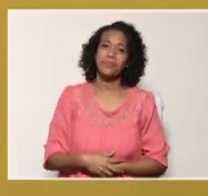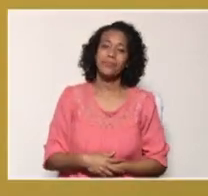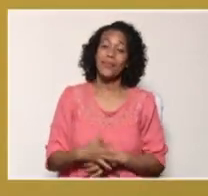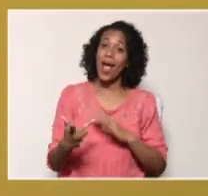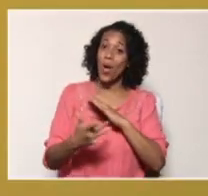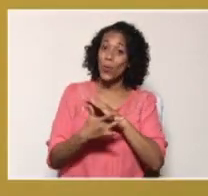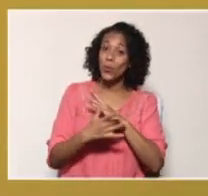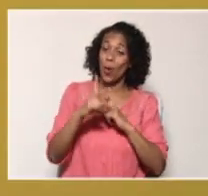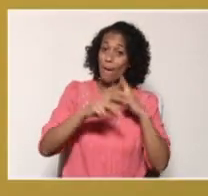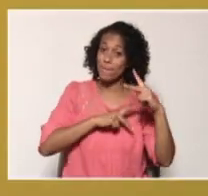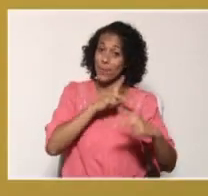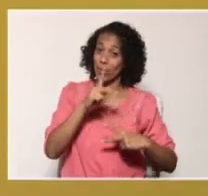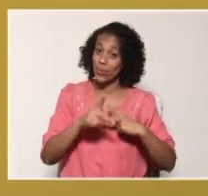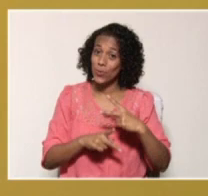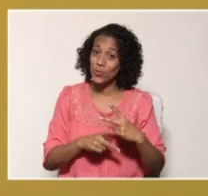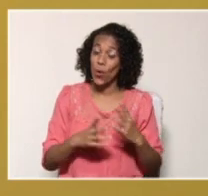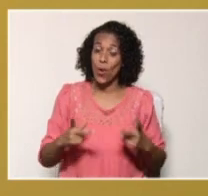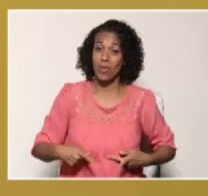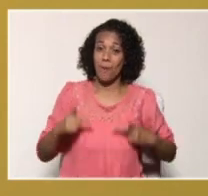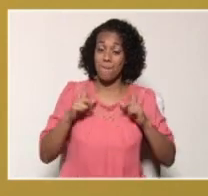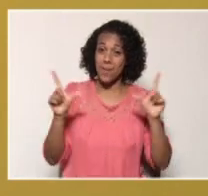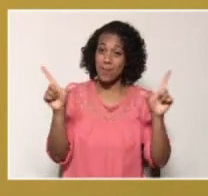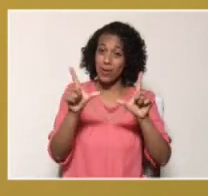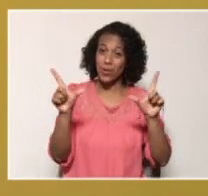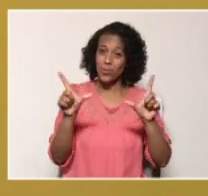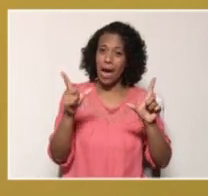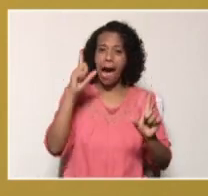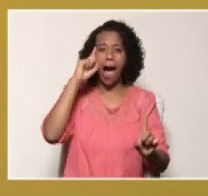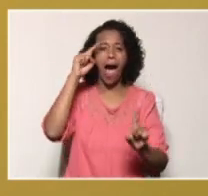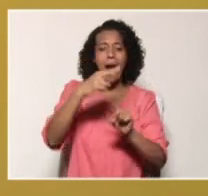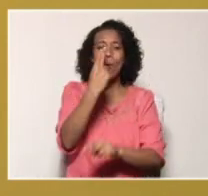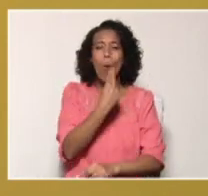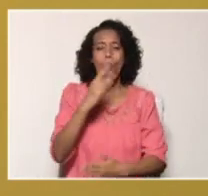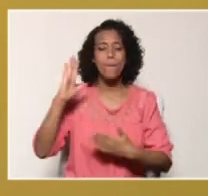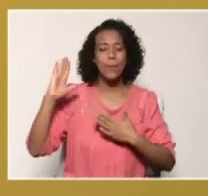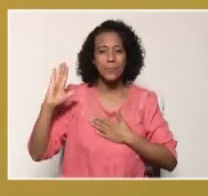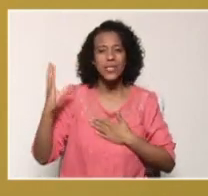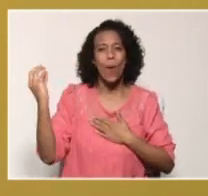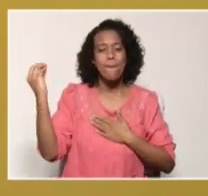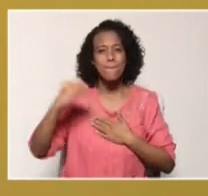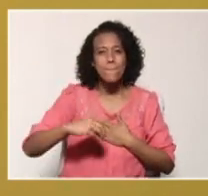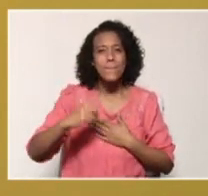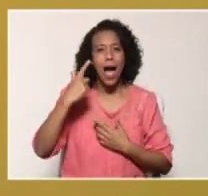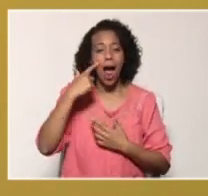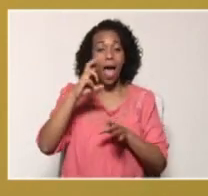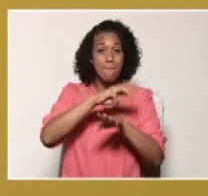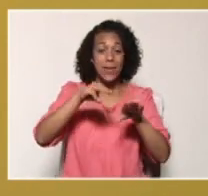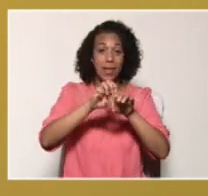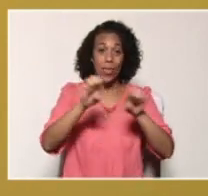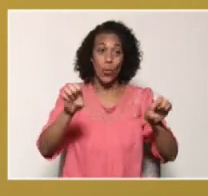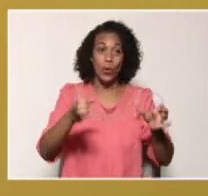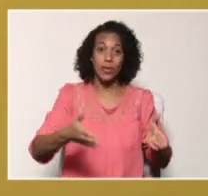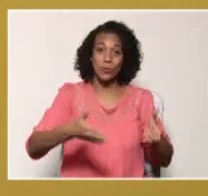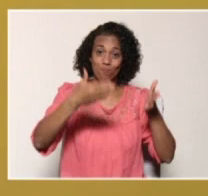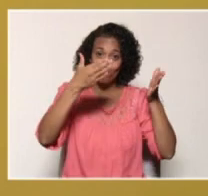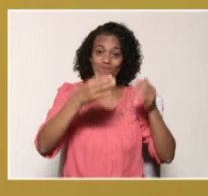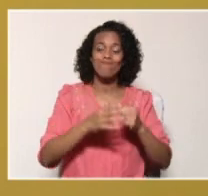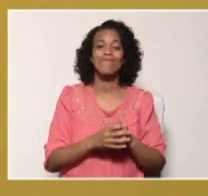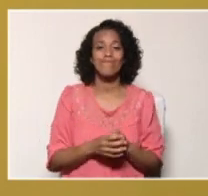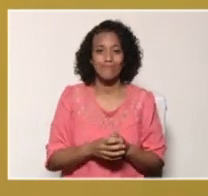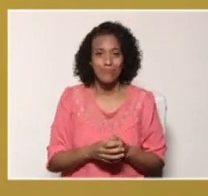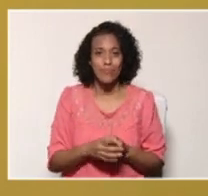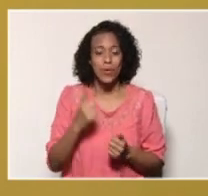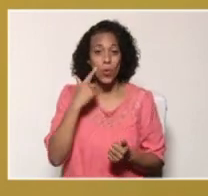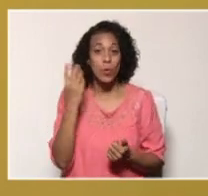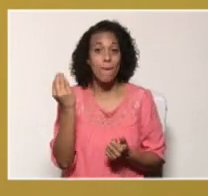equipo técnico y de producción de Vive TV tiene ese compromiso reafirmado y también el Ministerio del Poder Popular para la